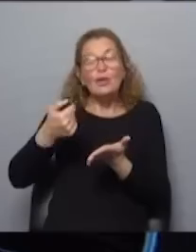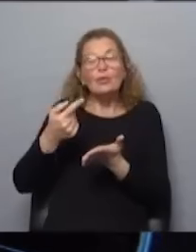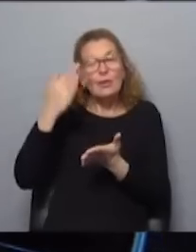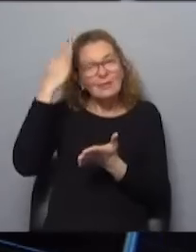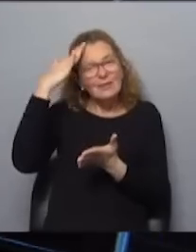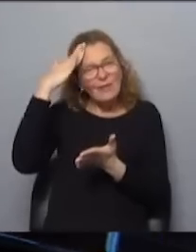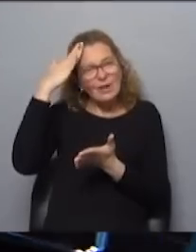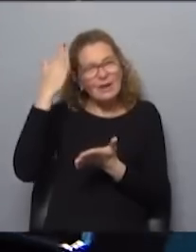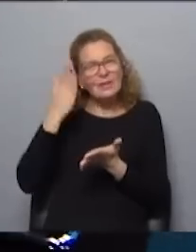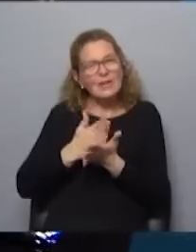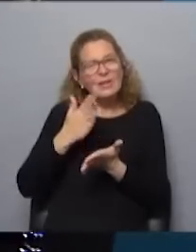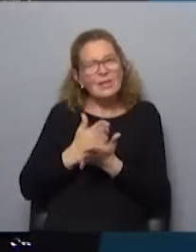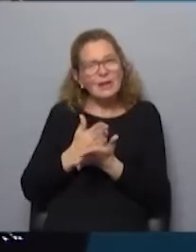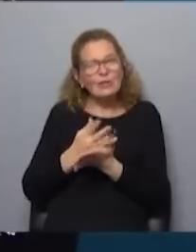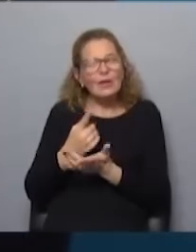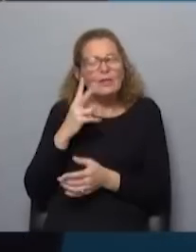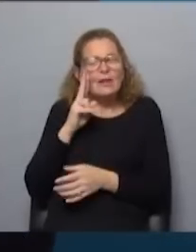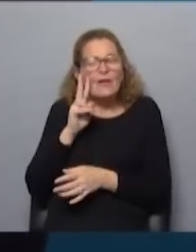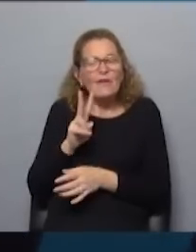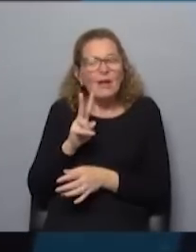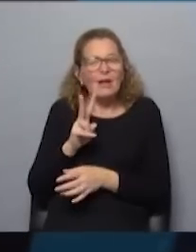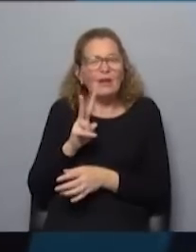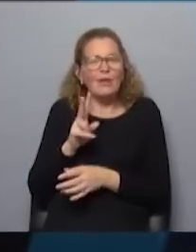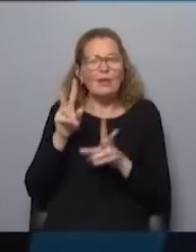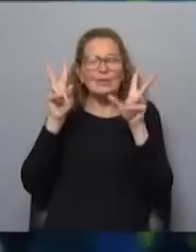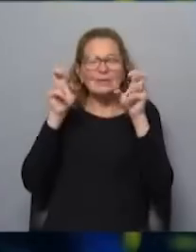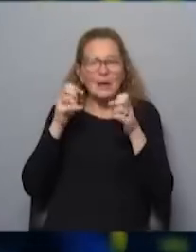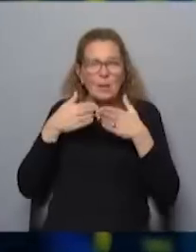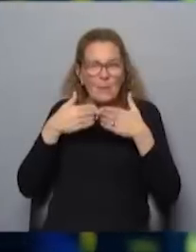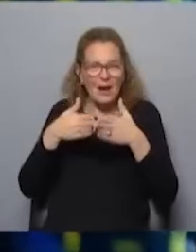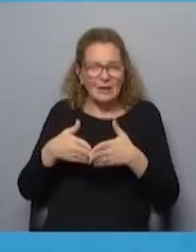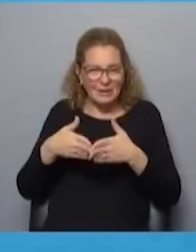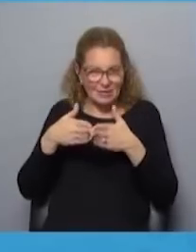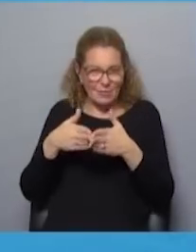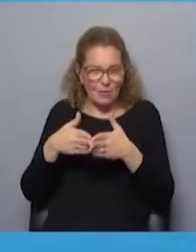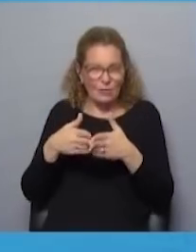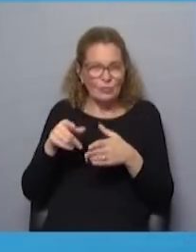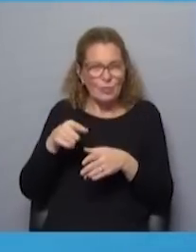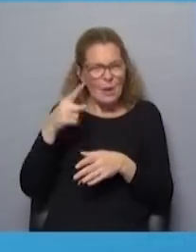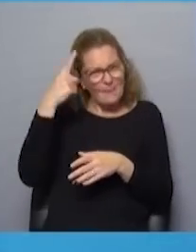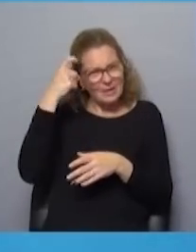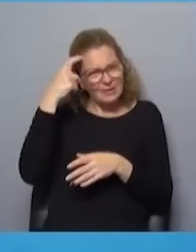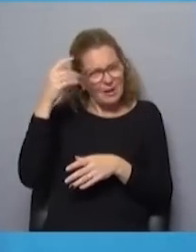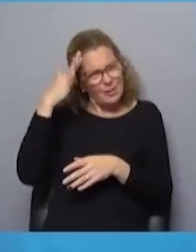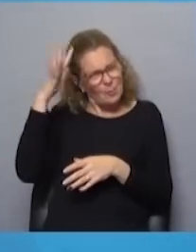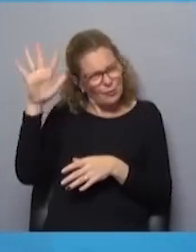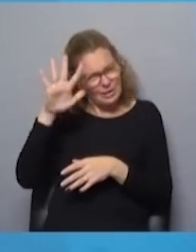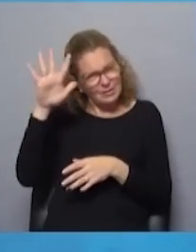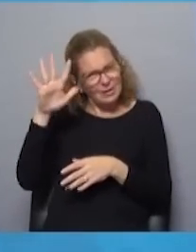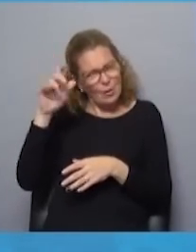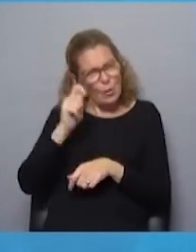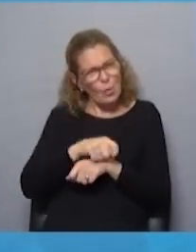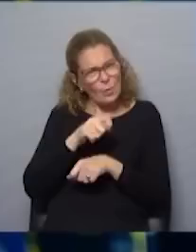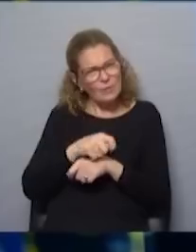de derecho que tiene que ver con temas marítimos y portuarios era posible imaginar un juicio de esas características